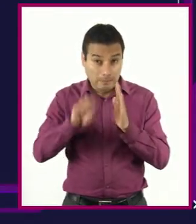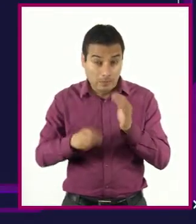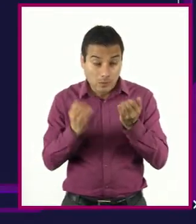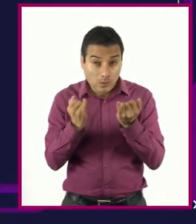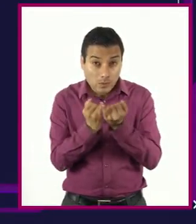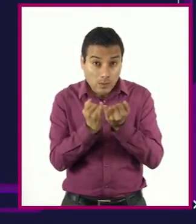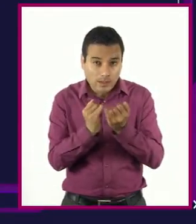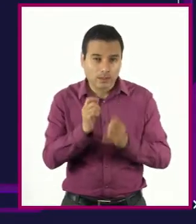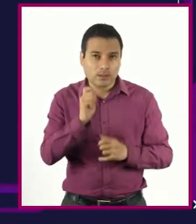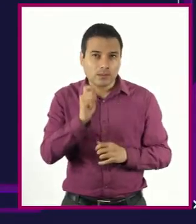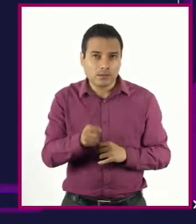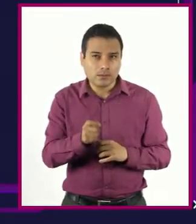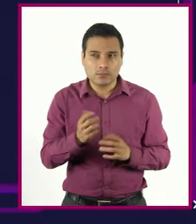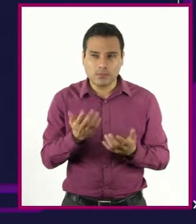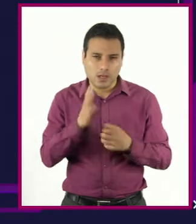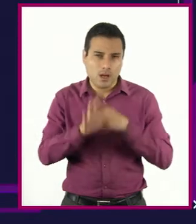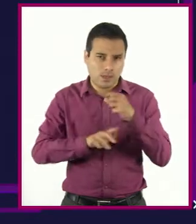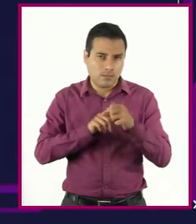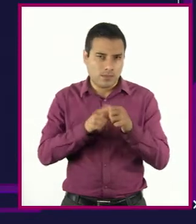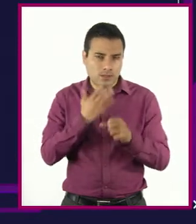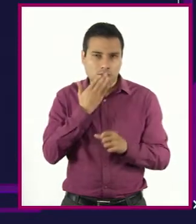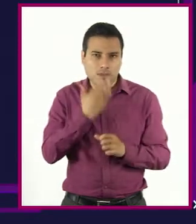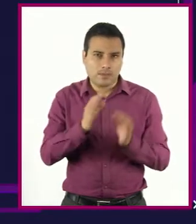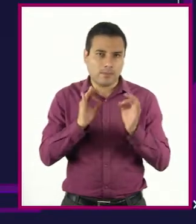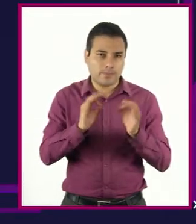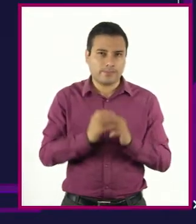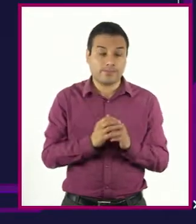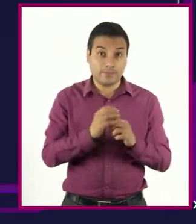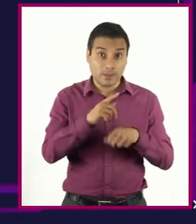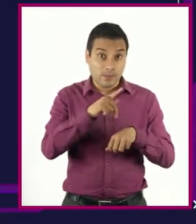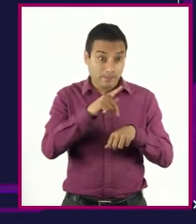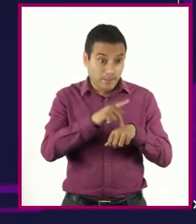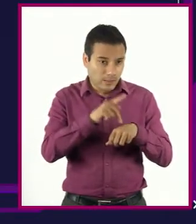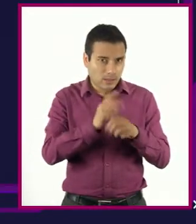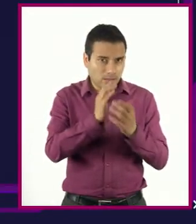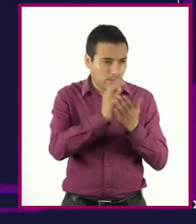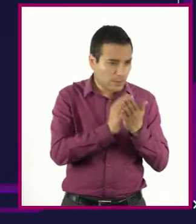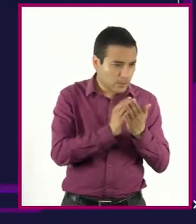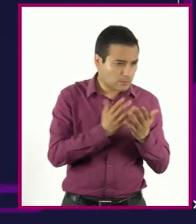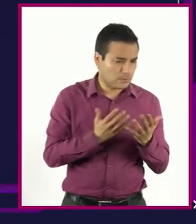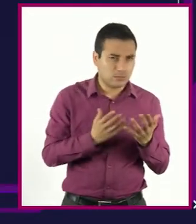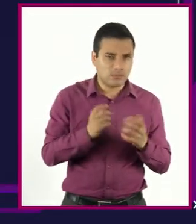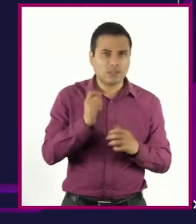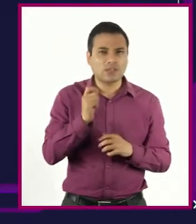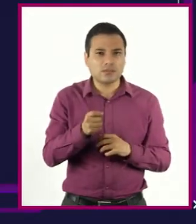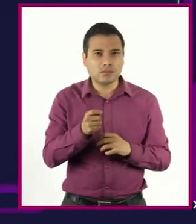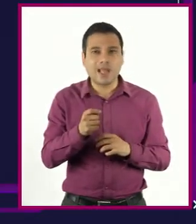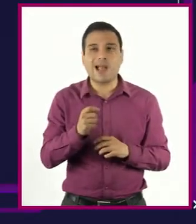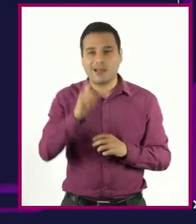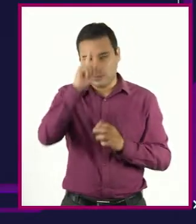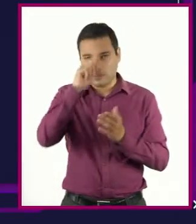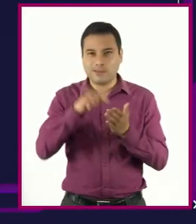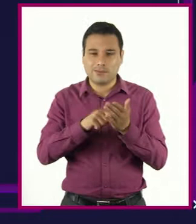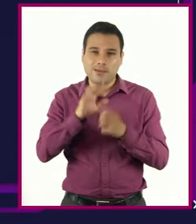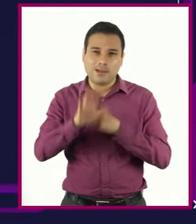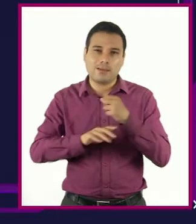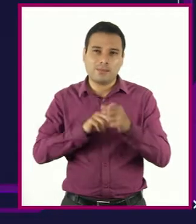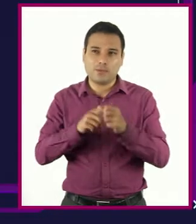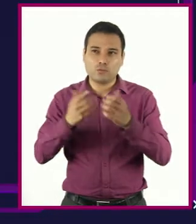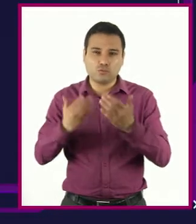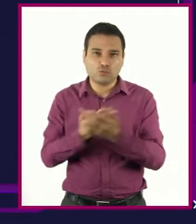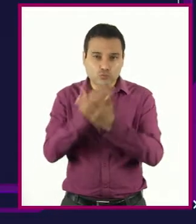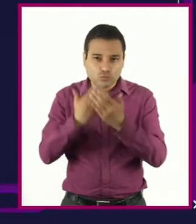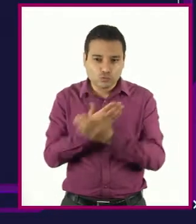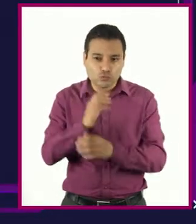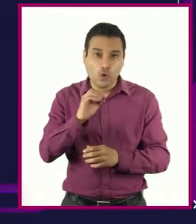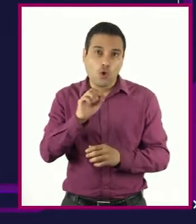animales. Pero si los guijarros eran menos que los animales, indicaba algunos nacimientos o la llegada de algún